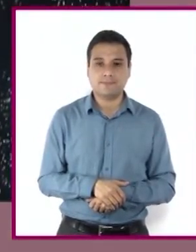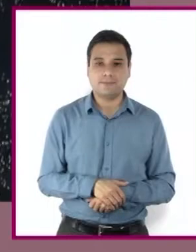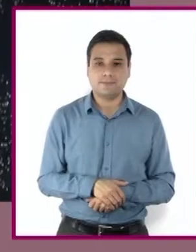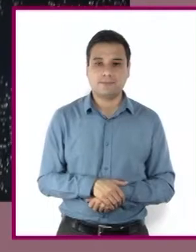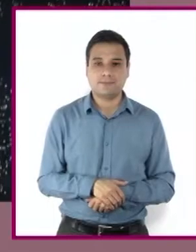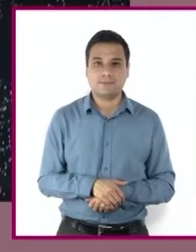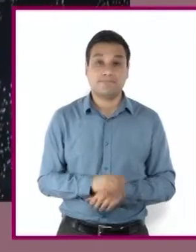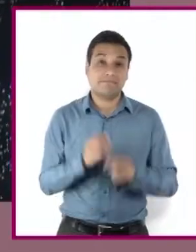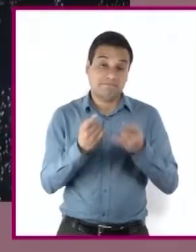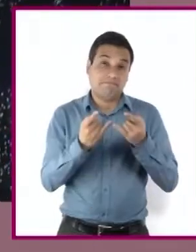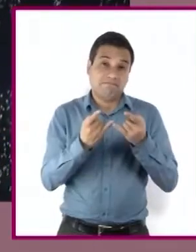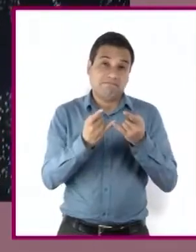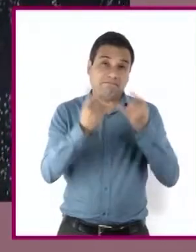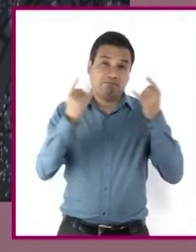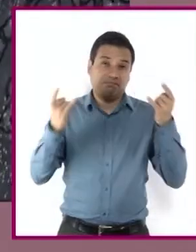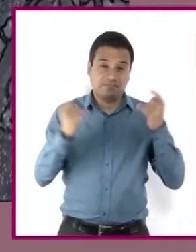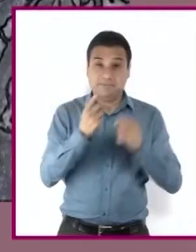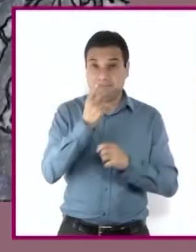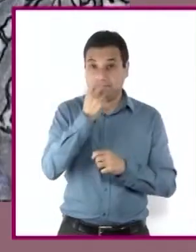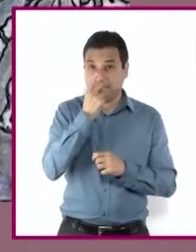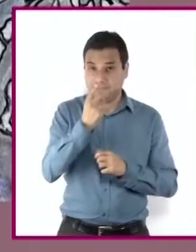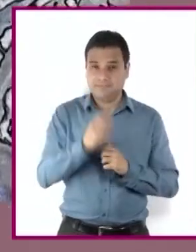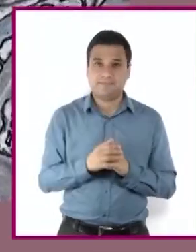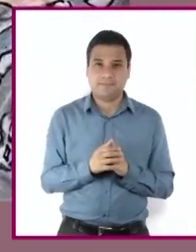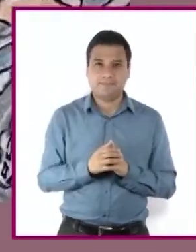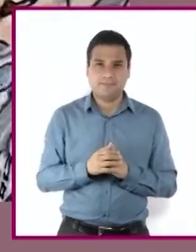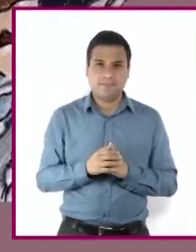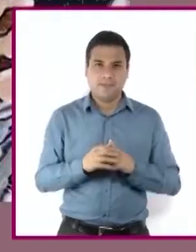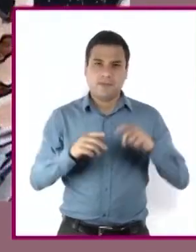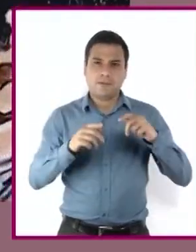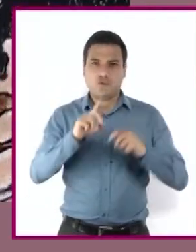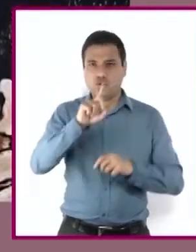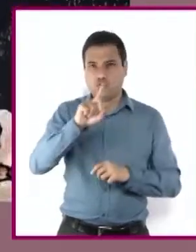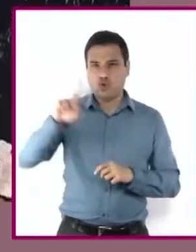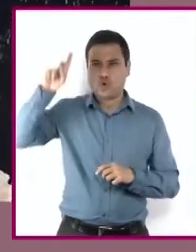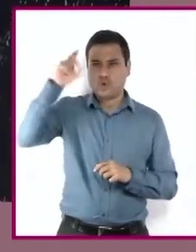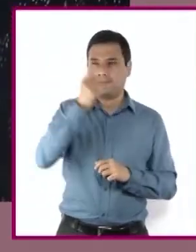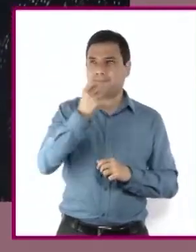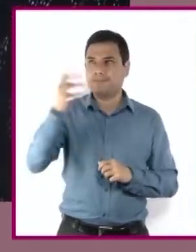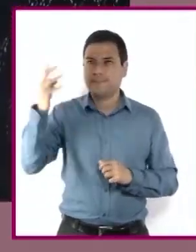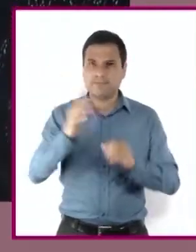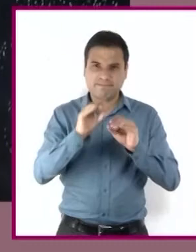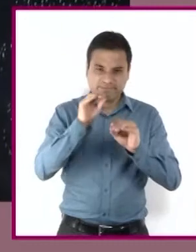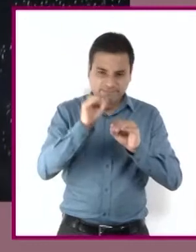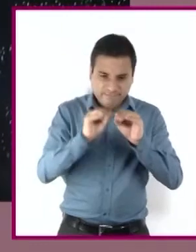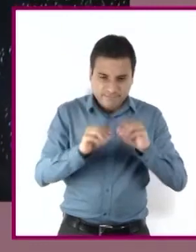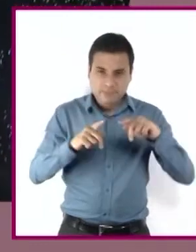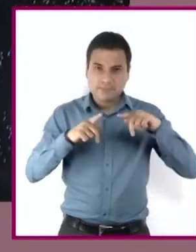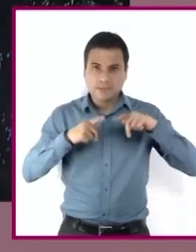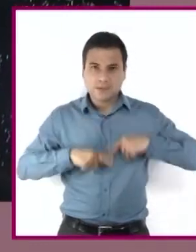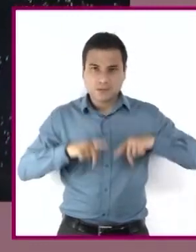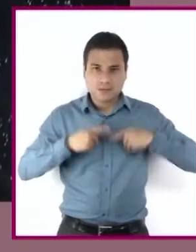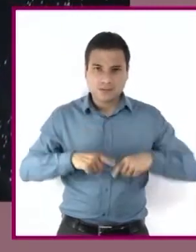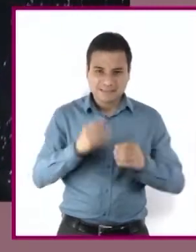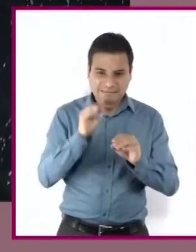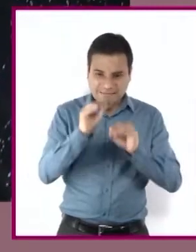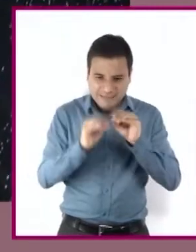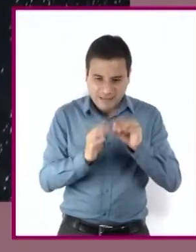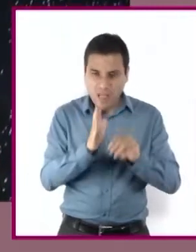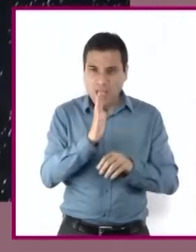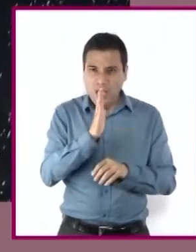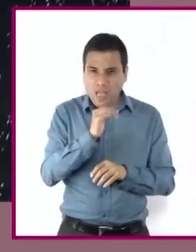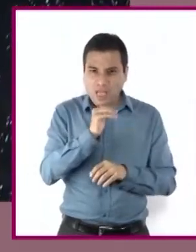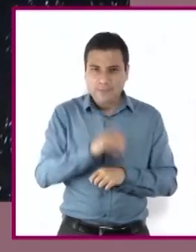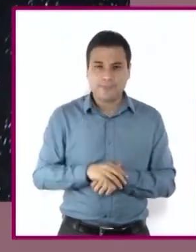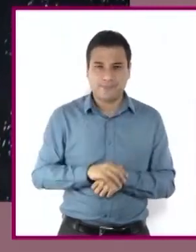Cuenta la leyenda que al haber actos fallidos para la creación del hombre, Quetzalcóatl y su hermano bajaron al inframundo a